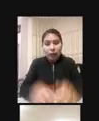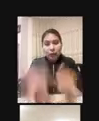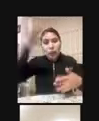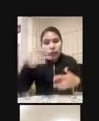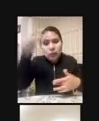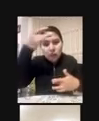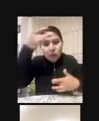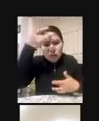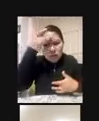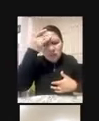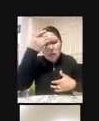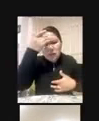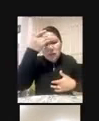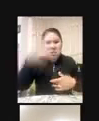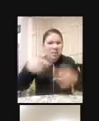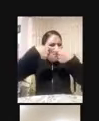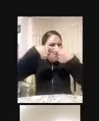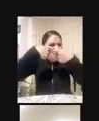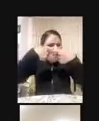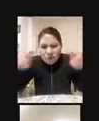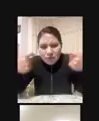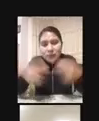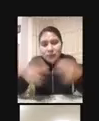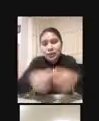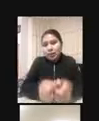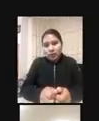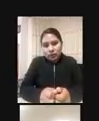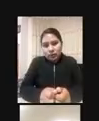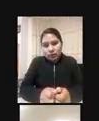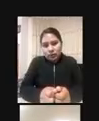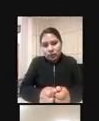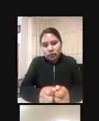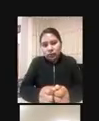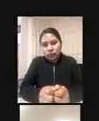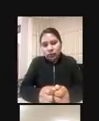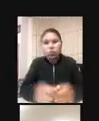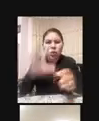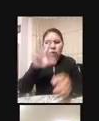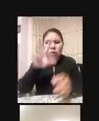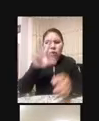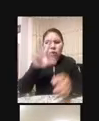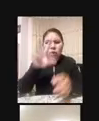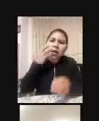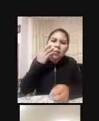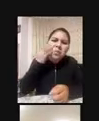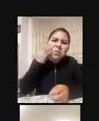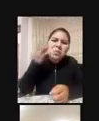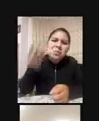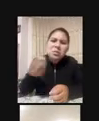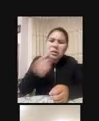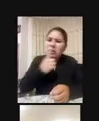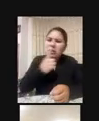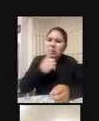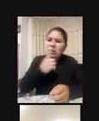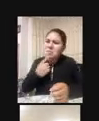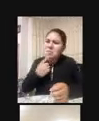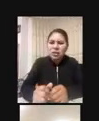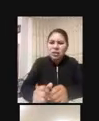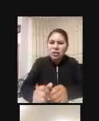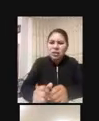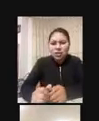la gingivitis, que se caracteriza no solo por la inflamación y sangrado de las encías, también causa dolor